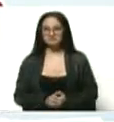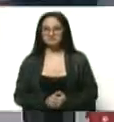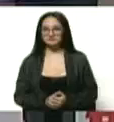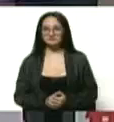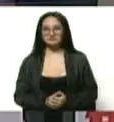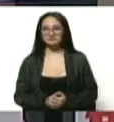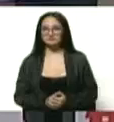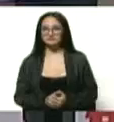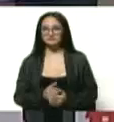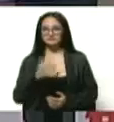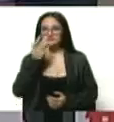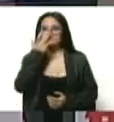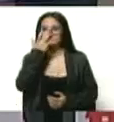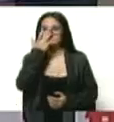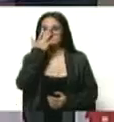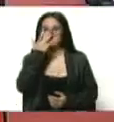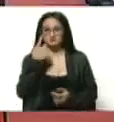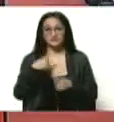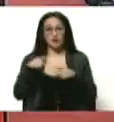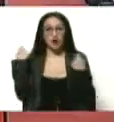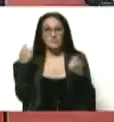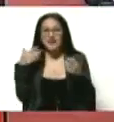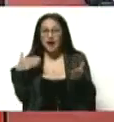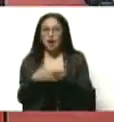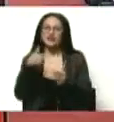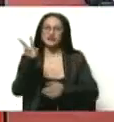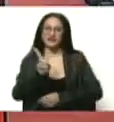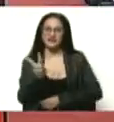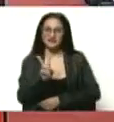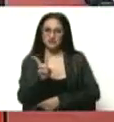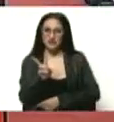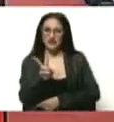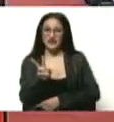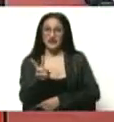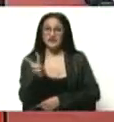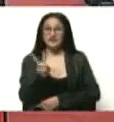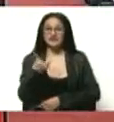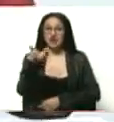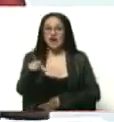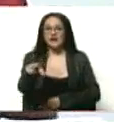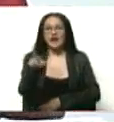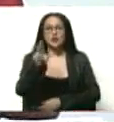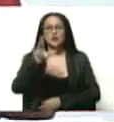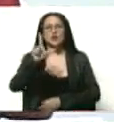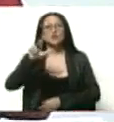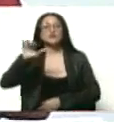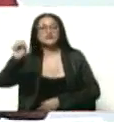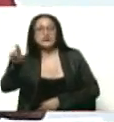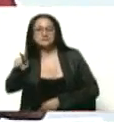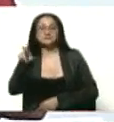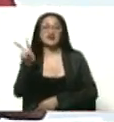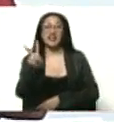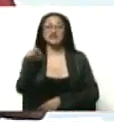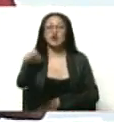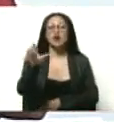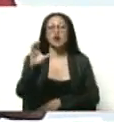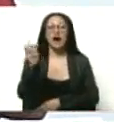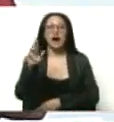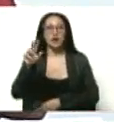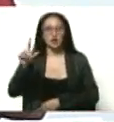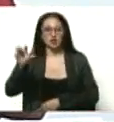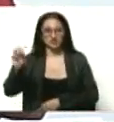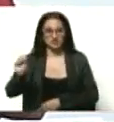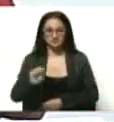¿Ah? Pero la campaña es contra Venezuela. Y dice, la venezolana Luisa, el venezolano Carlos.